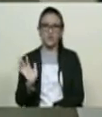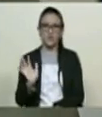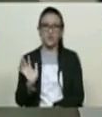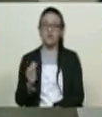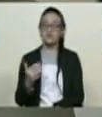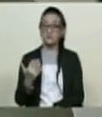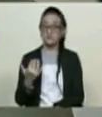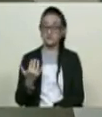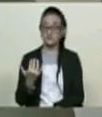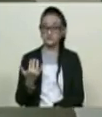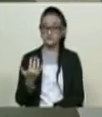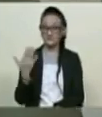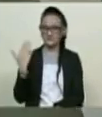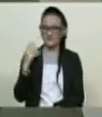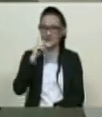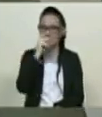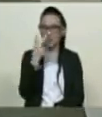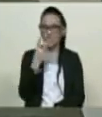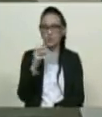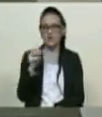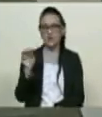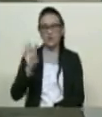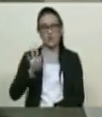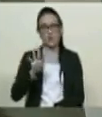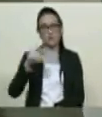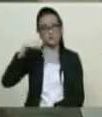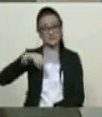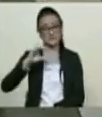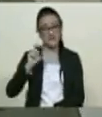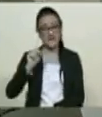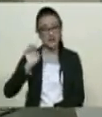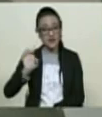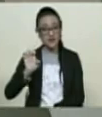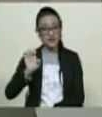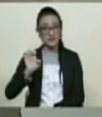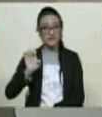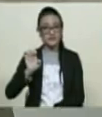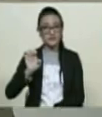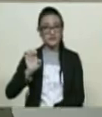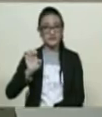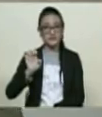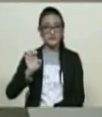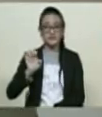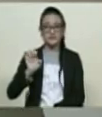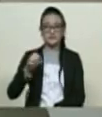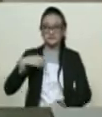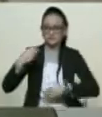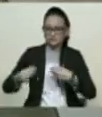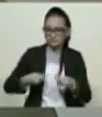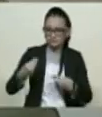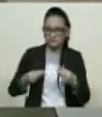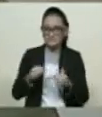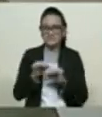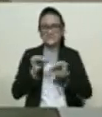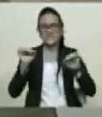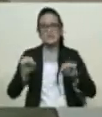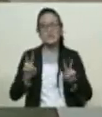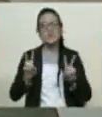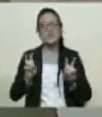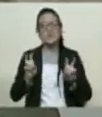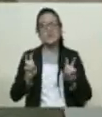el año 2004 ha venido construyendo un sistema de garantías que